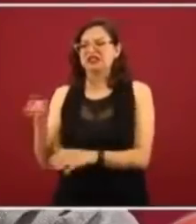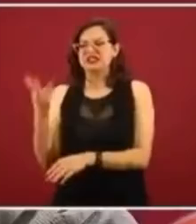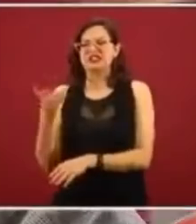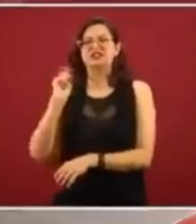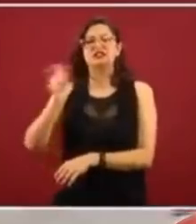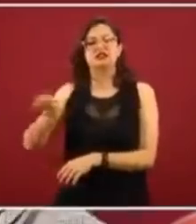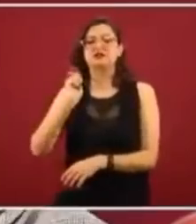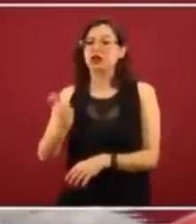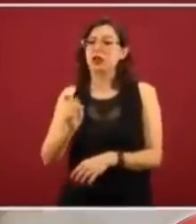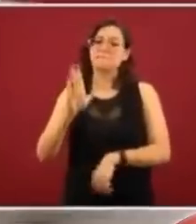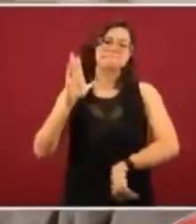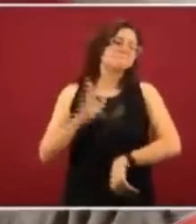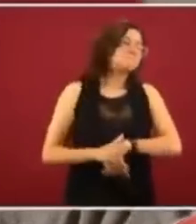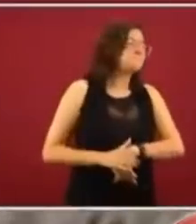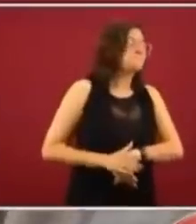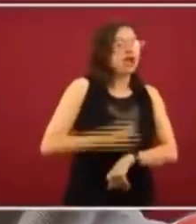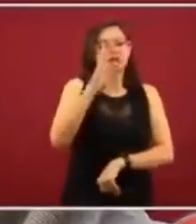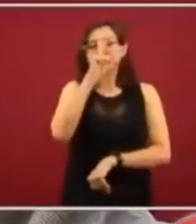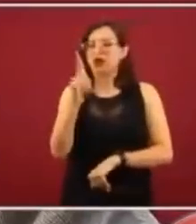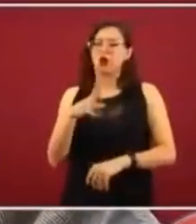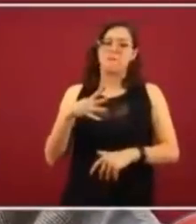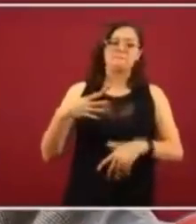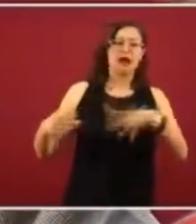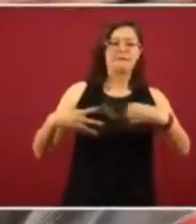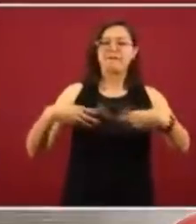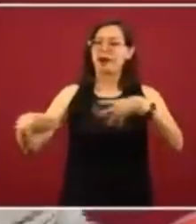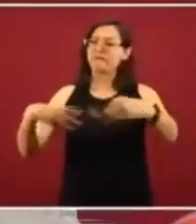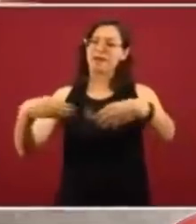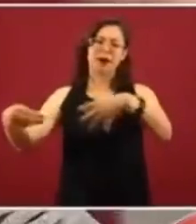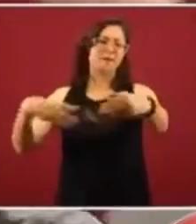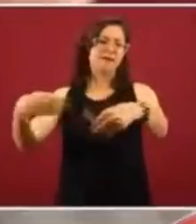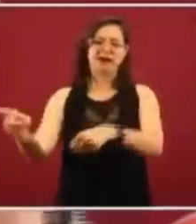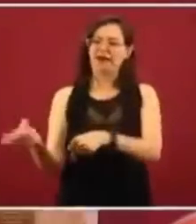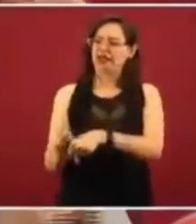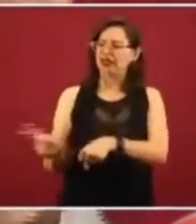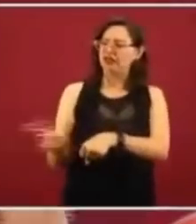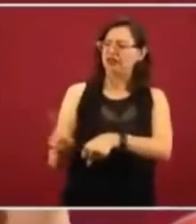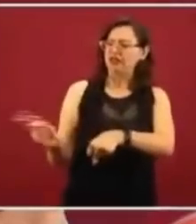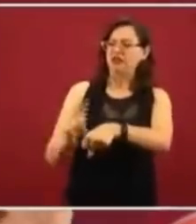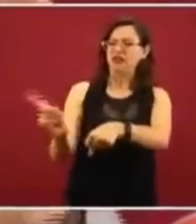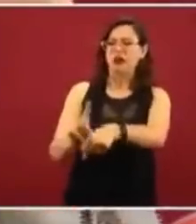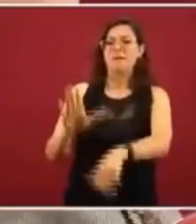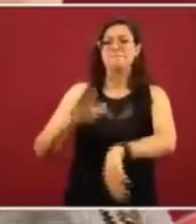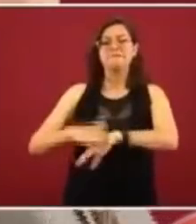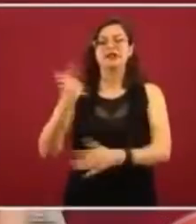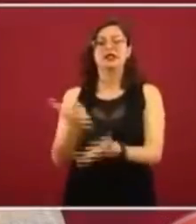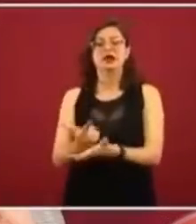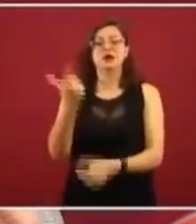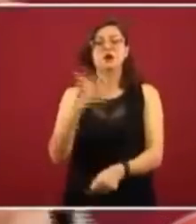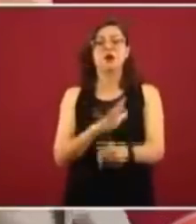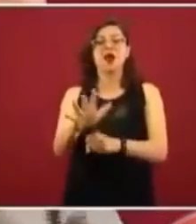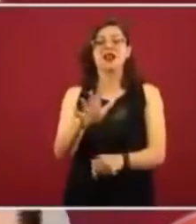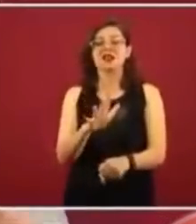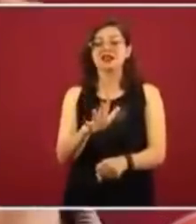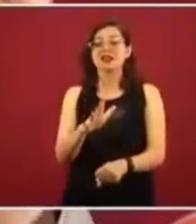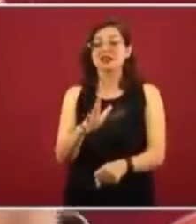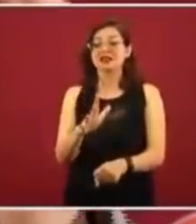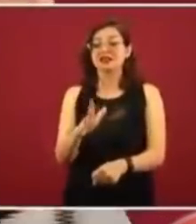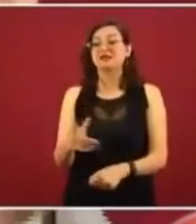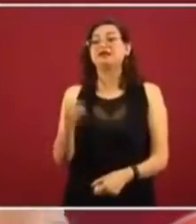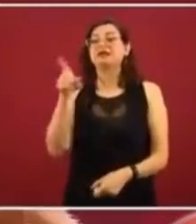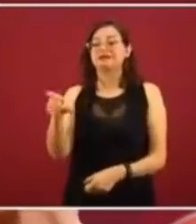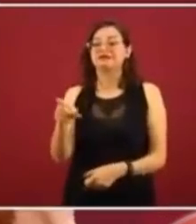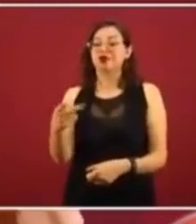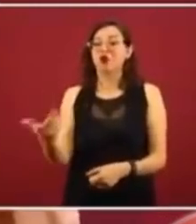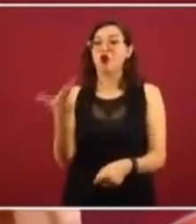transmisión, es la fase de mayor cantidad de casos por día y es la fase donde el riesgo principal es que se sature el Sistema Nacional